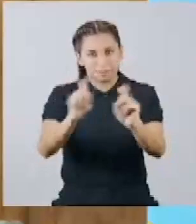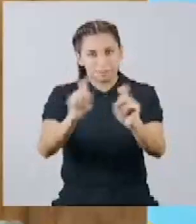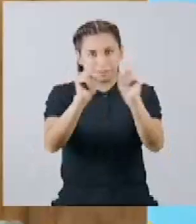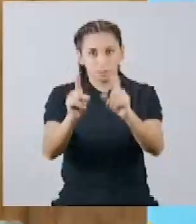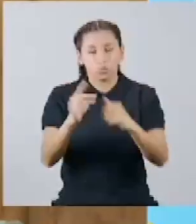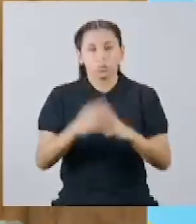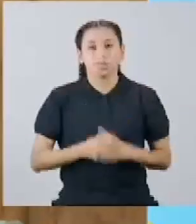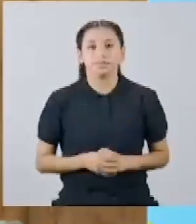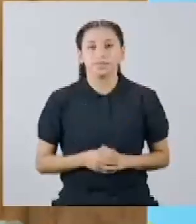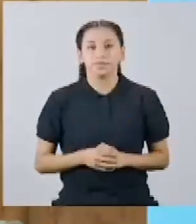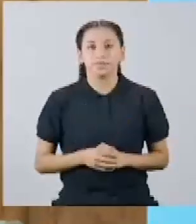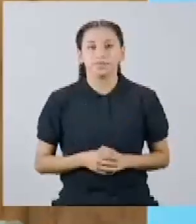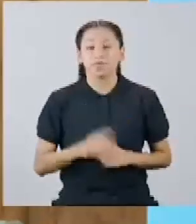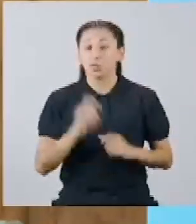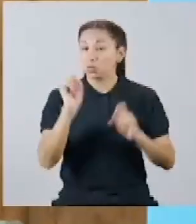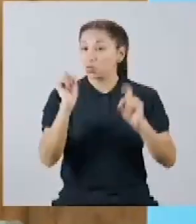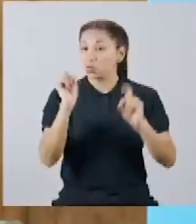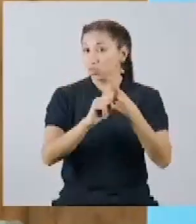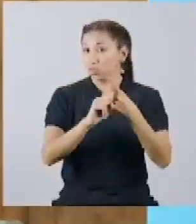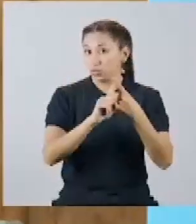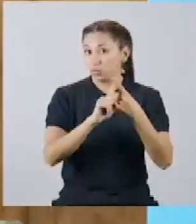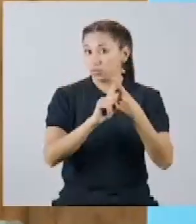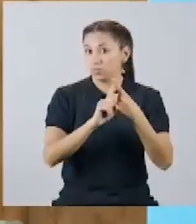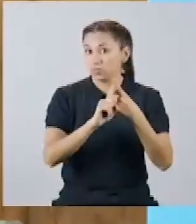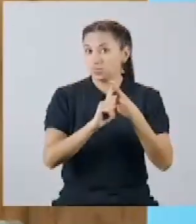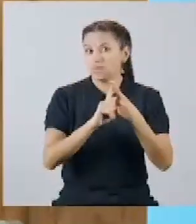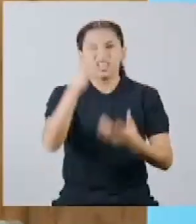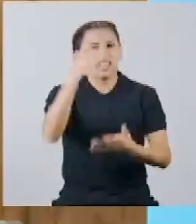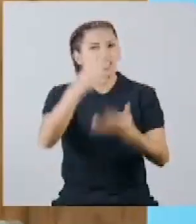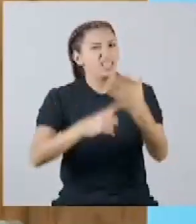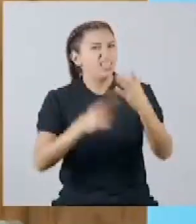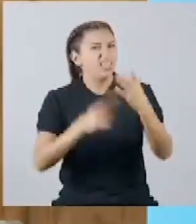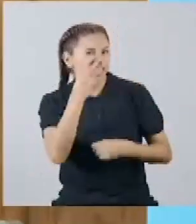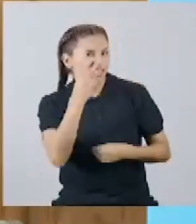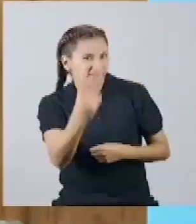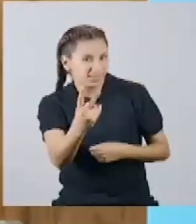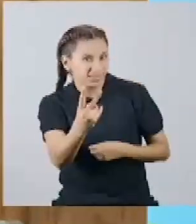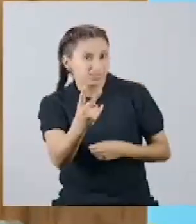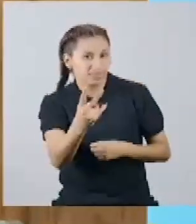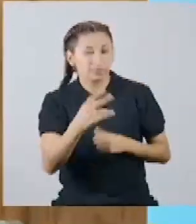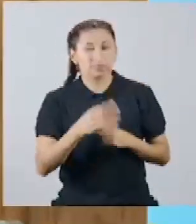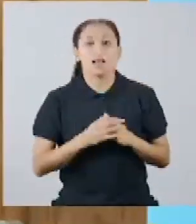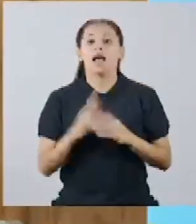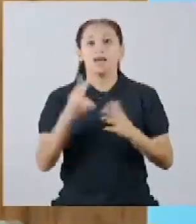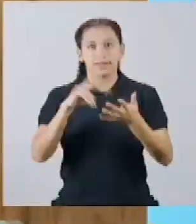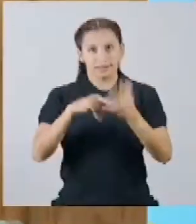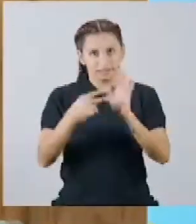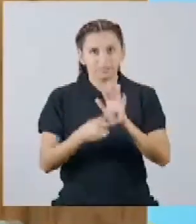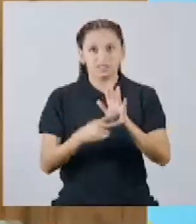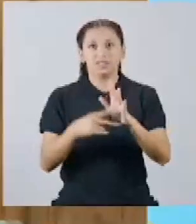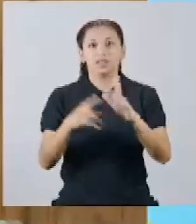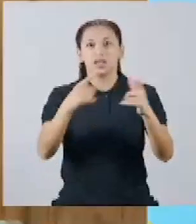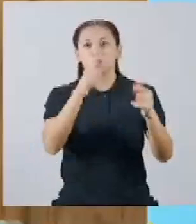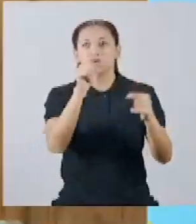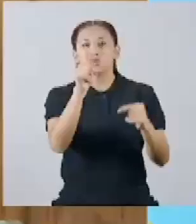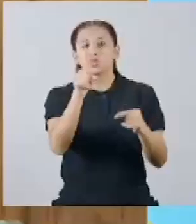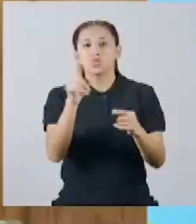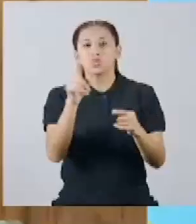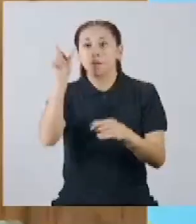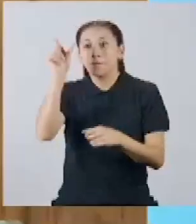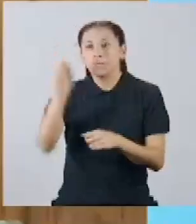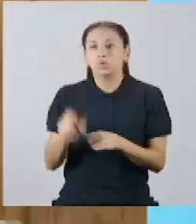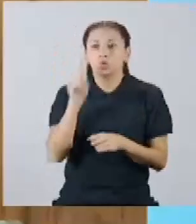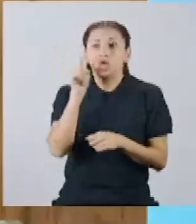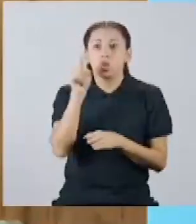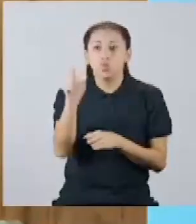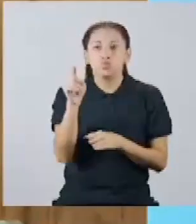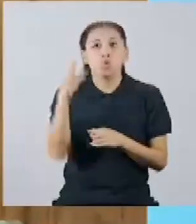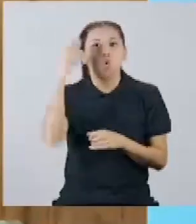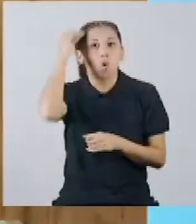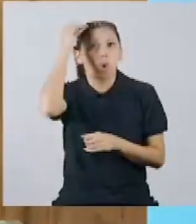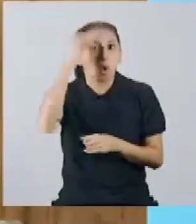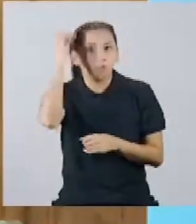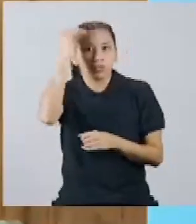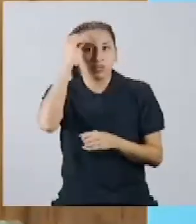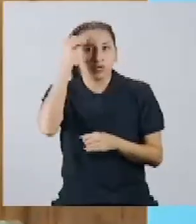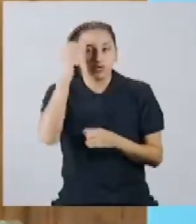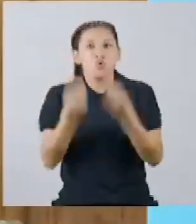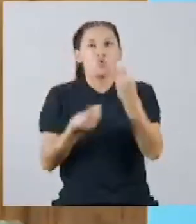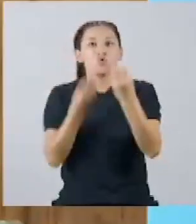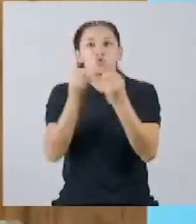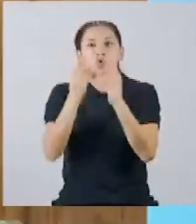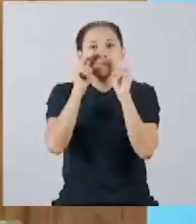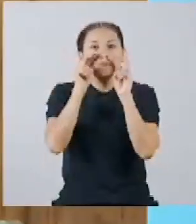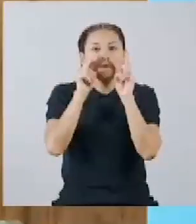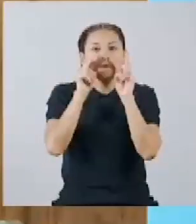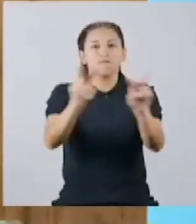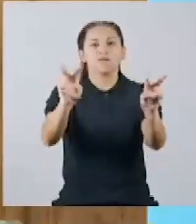preguntas. 1. ¿Qué ves? Se refiere a los lentes con los que el usuario ve el mundo y cómo lo